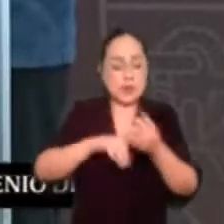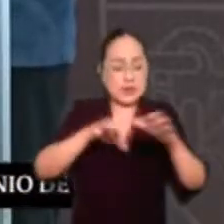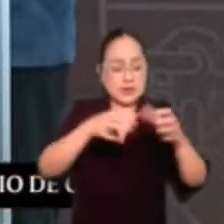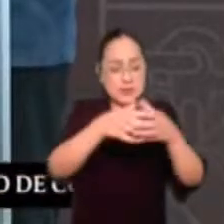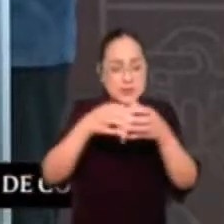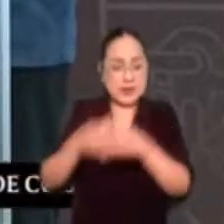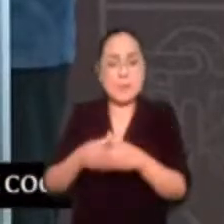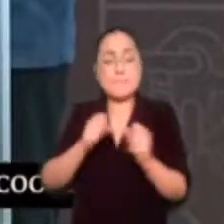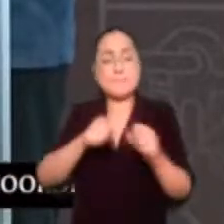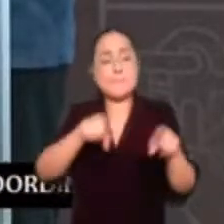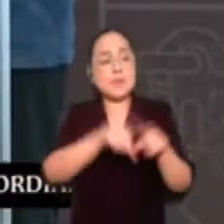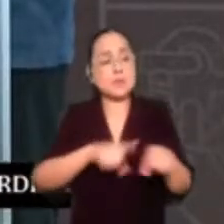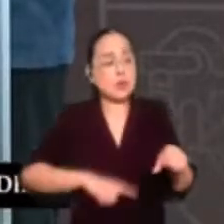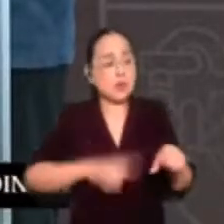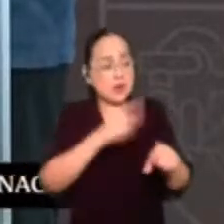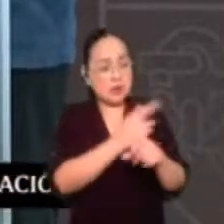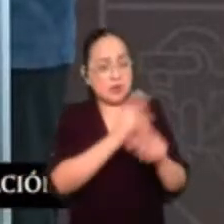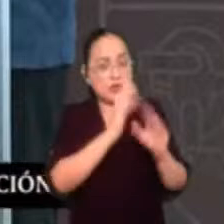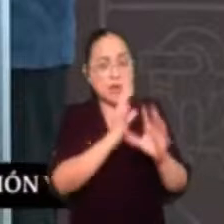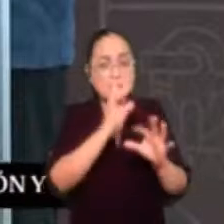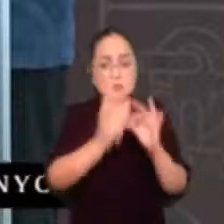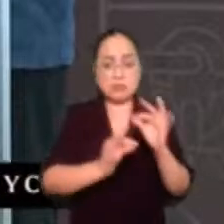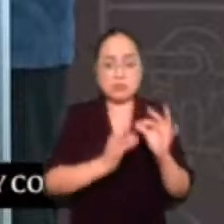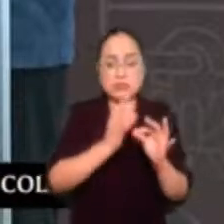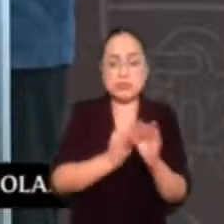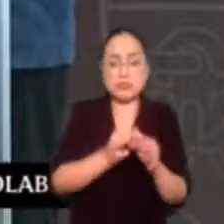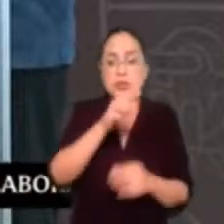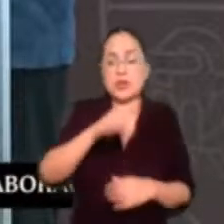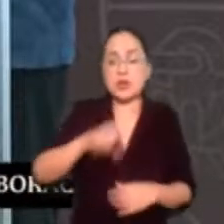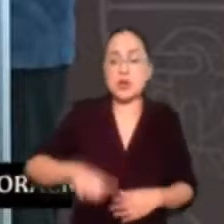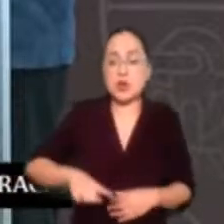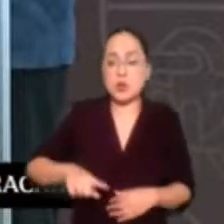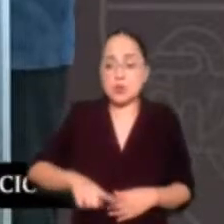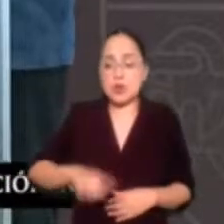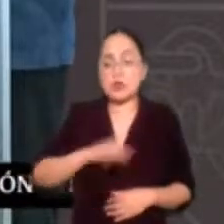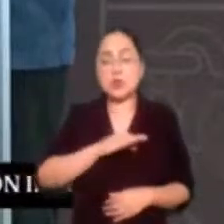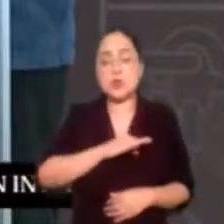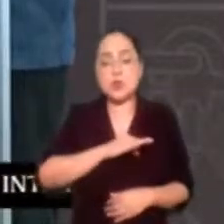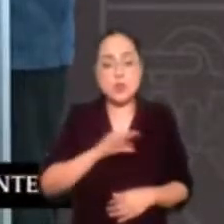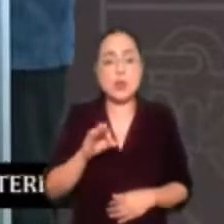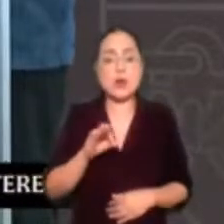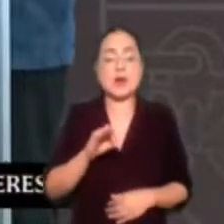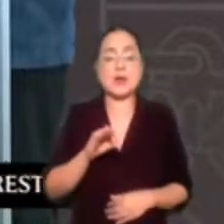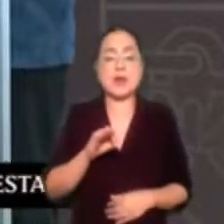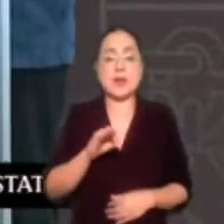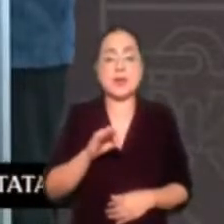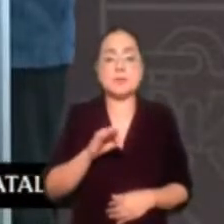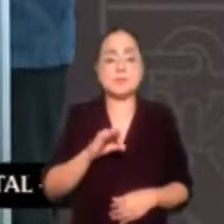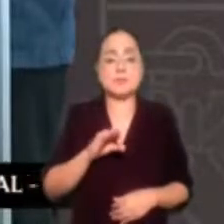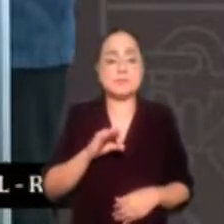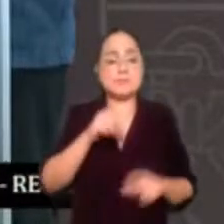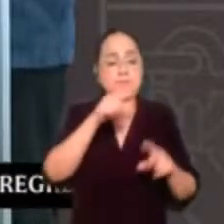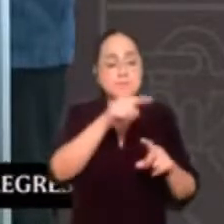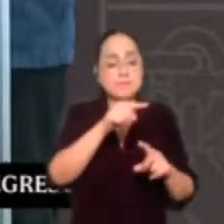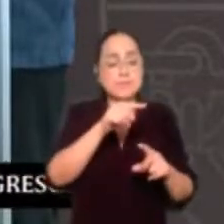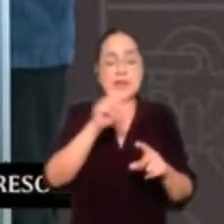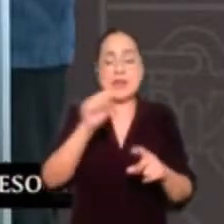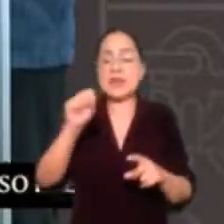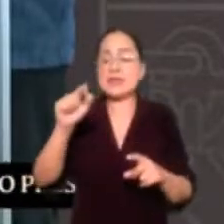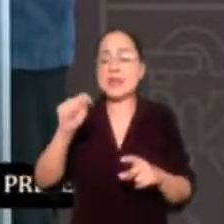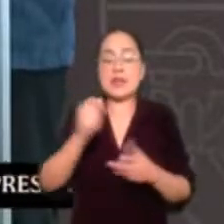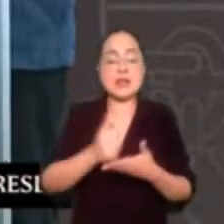mencionado la posibilidad de que el gobierno intervenga para que este mecanismo permita a la universidad cumplir con